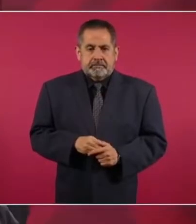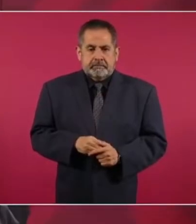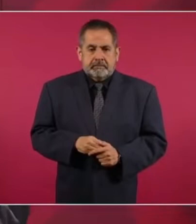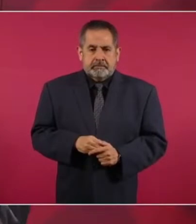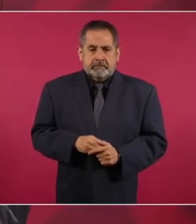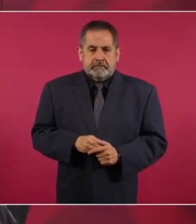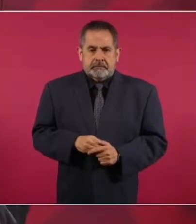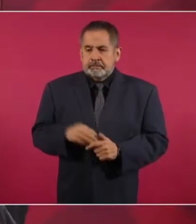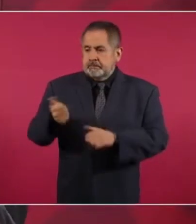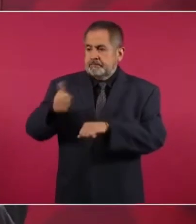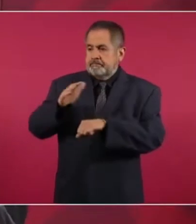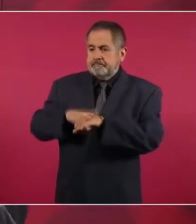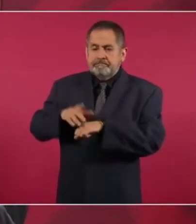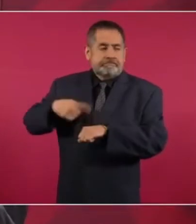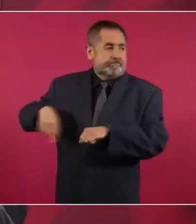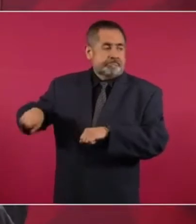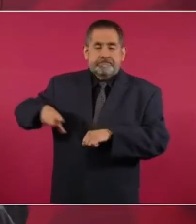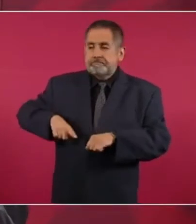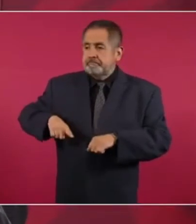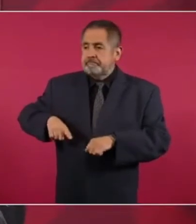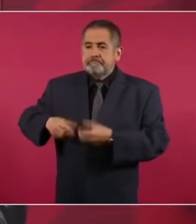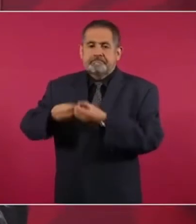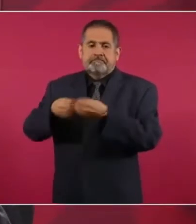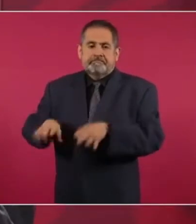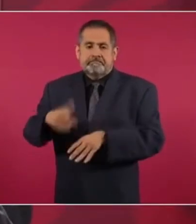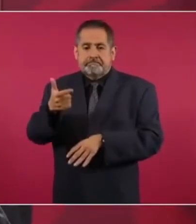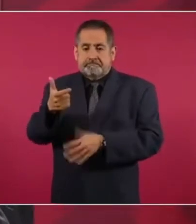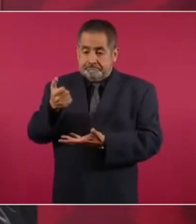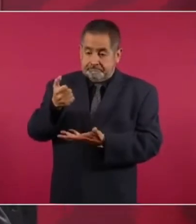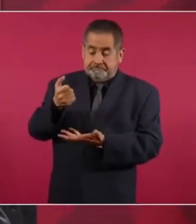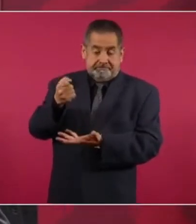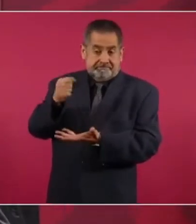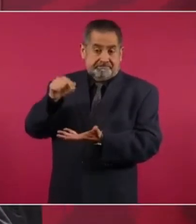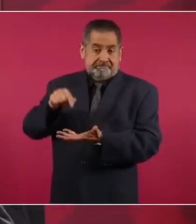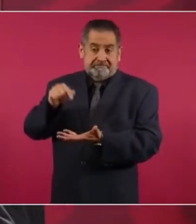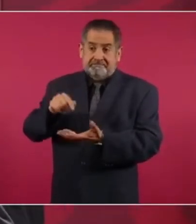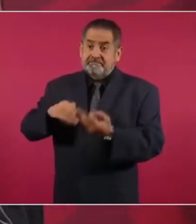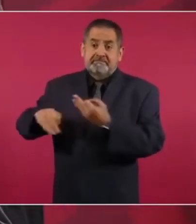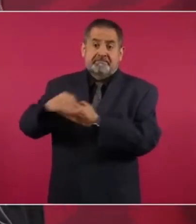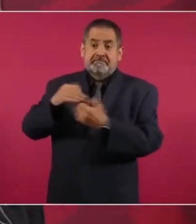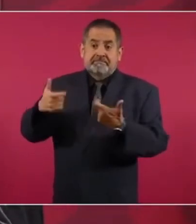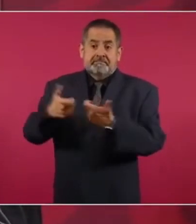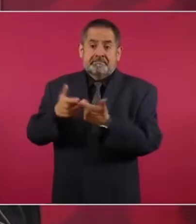Pierde la administración pública y es dinero de todos.